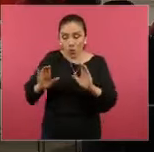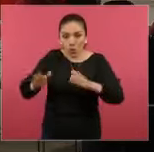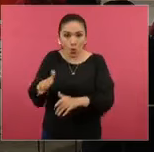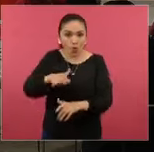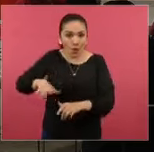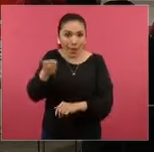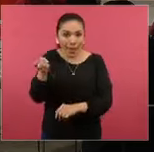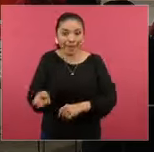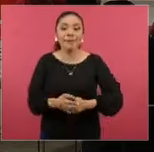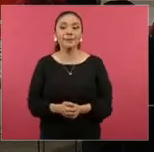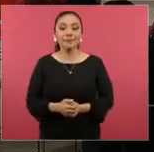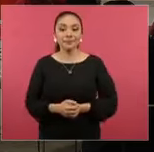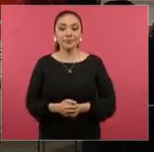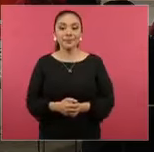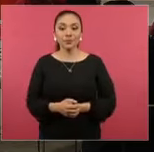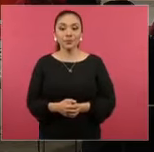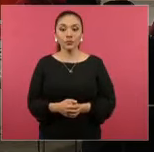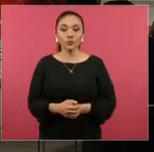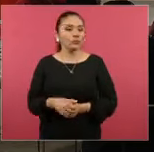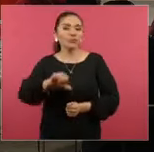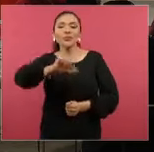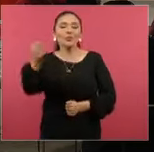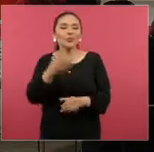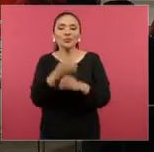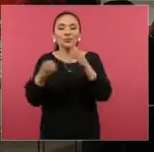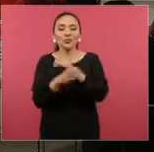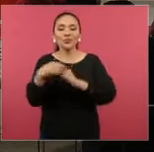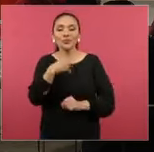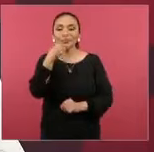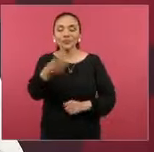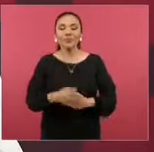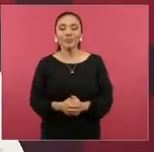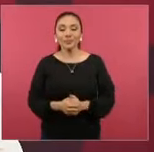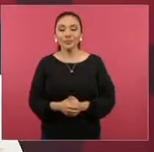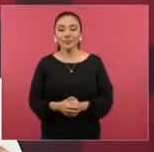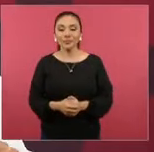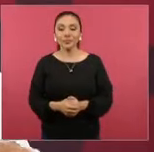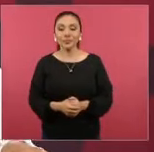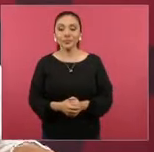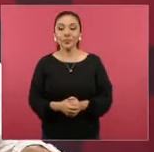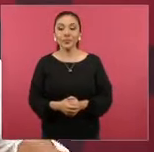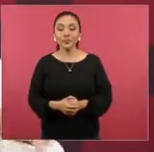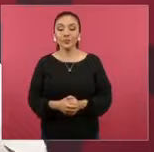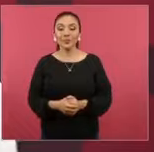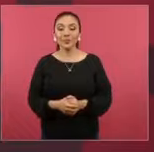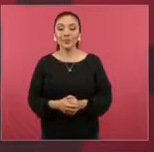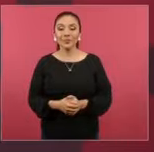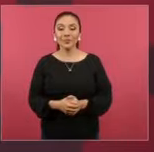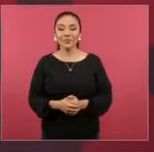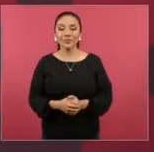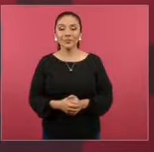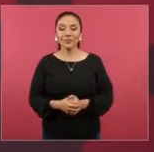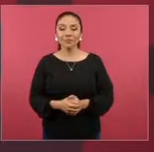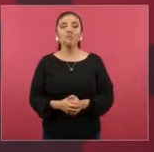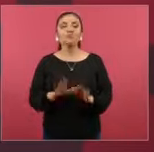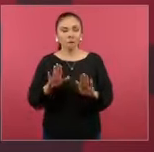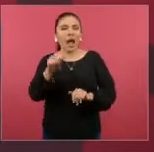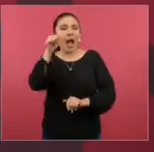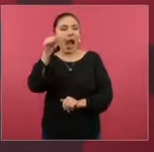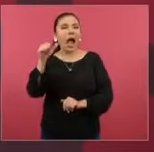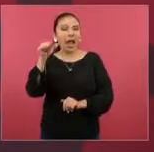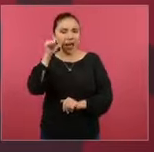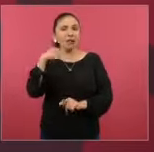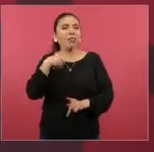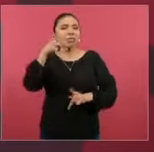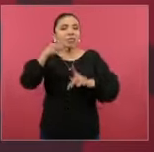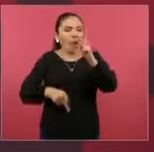comunidades. Y un detallito más, muy rápido. Ayer quizás fui muy rápido y no